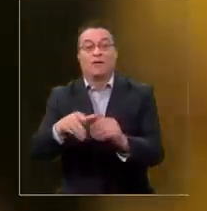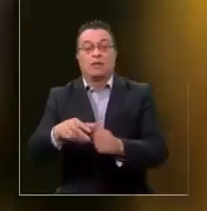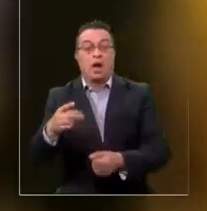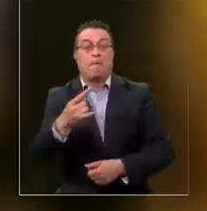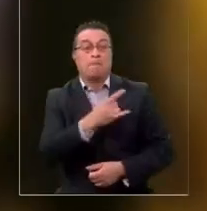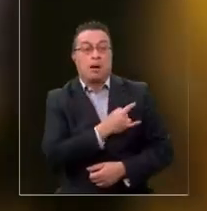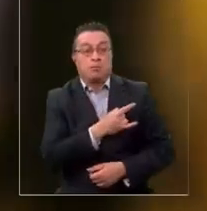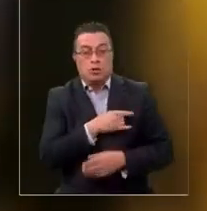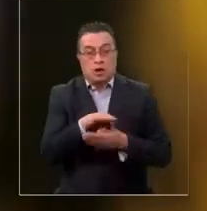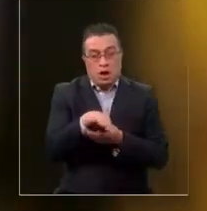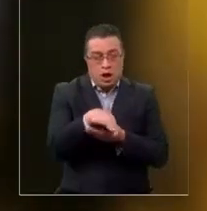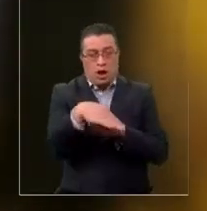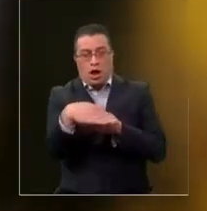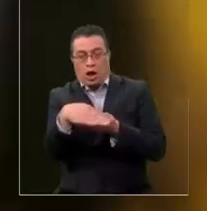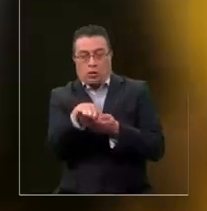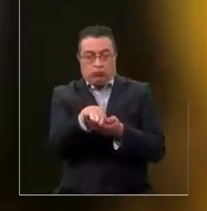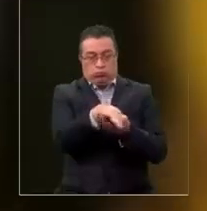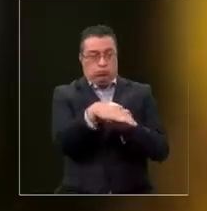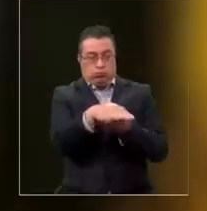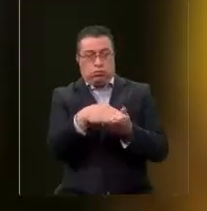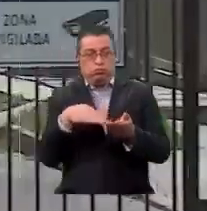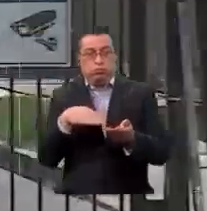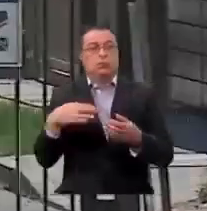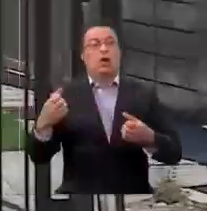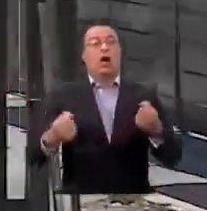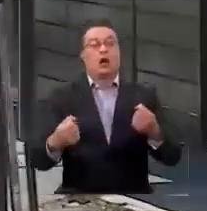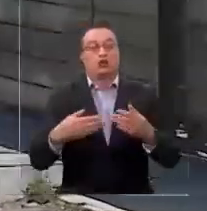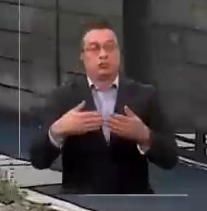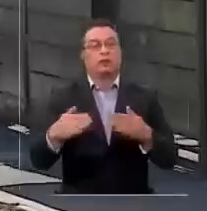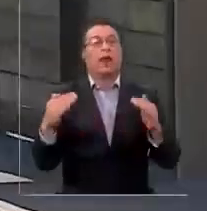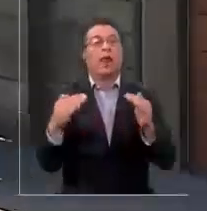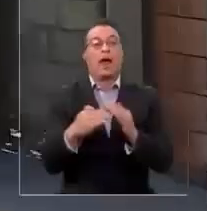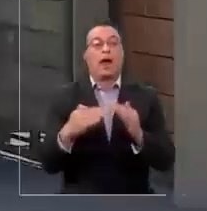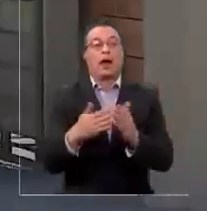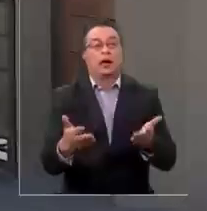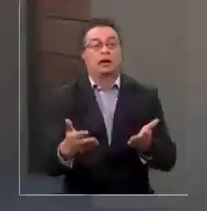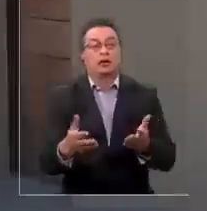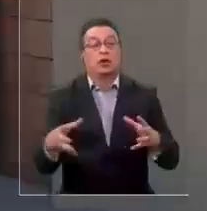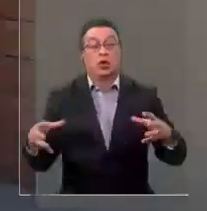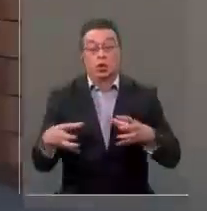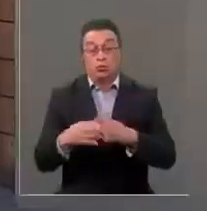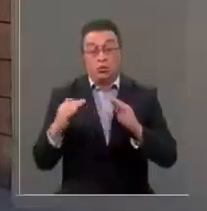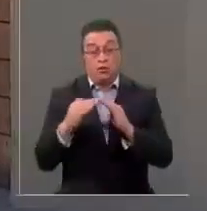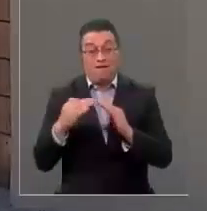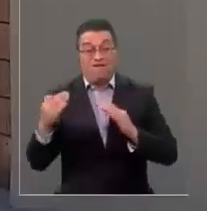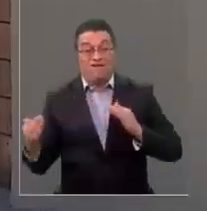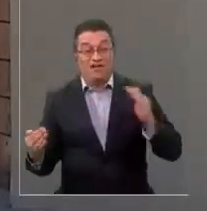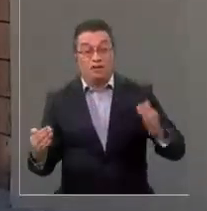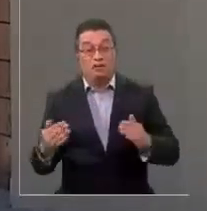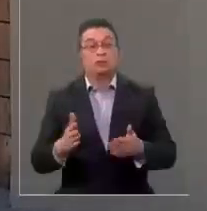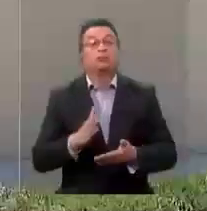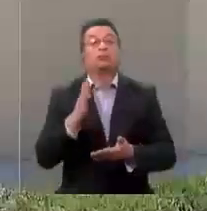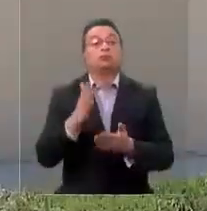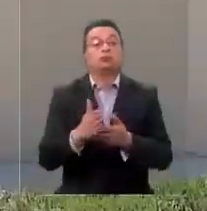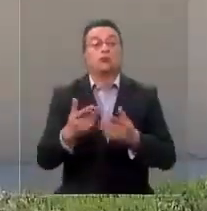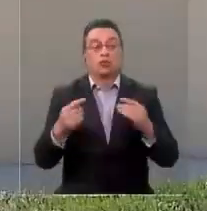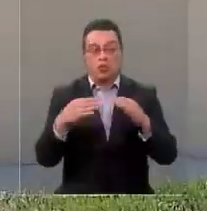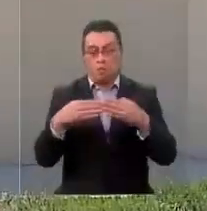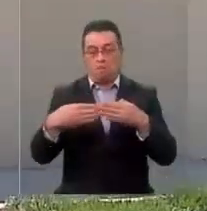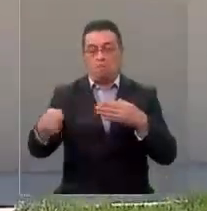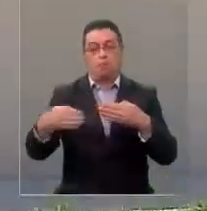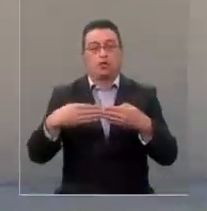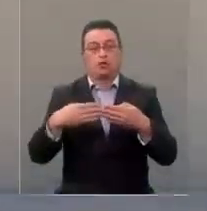realizar una serie de maniobras para poder entrar y sacar su vehículo de la casa. Y es que un grupo de vecinos decidió instalar un